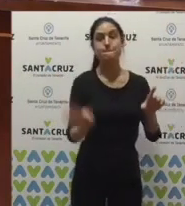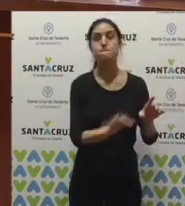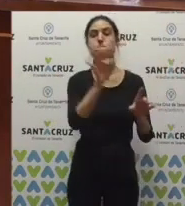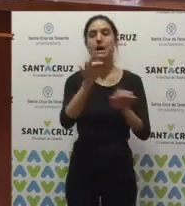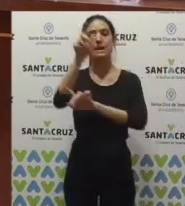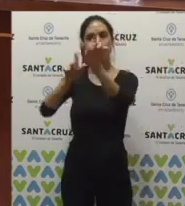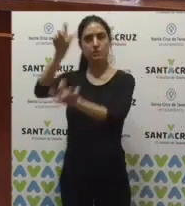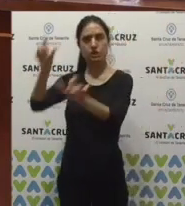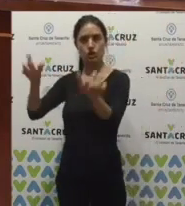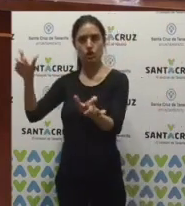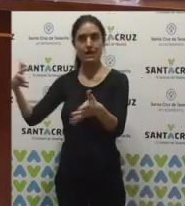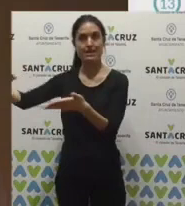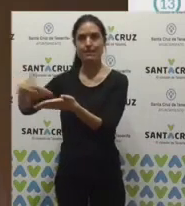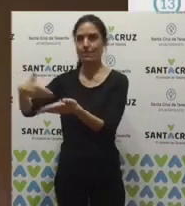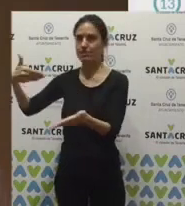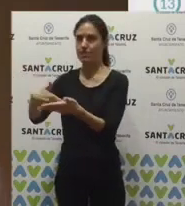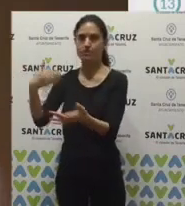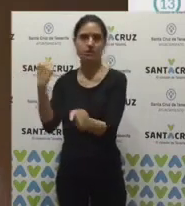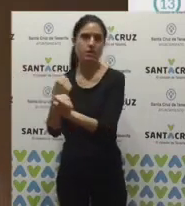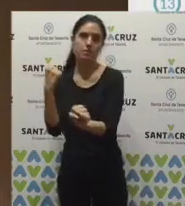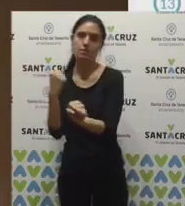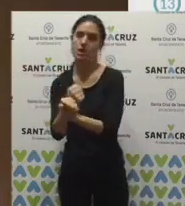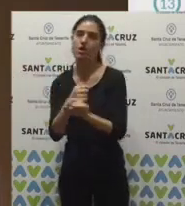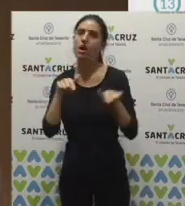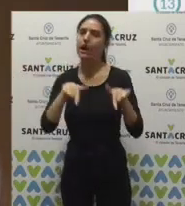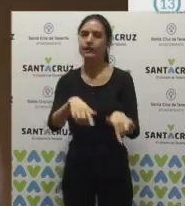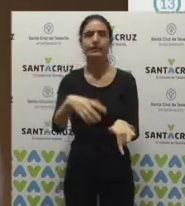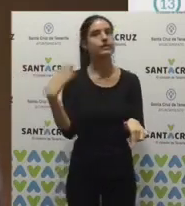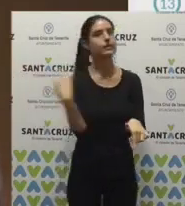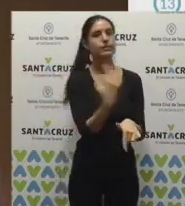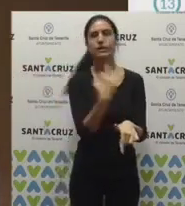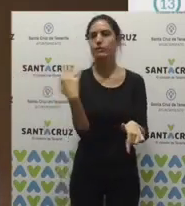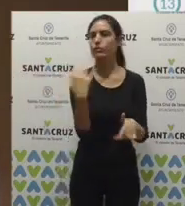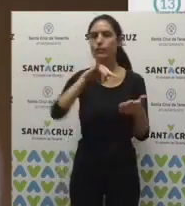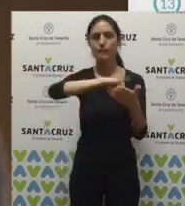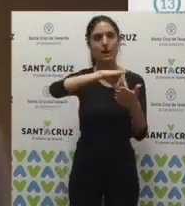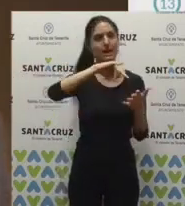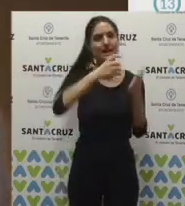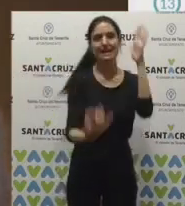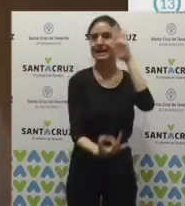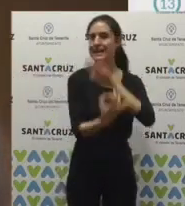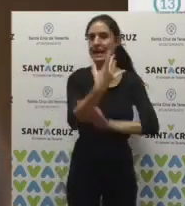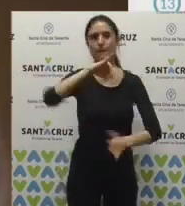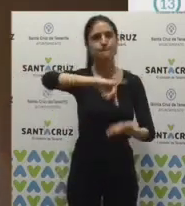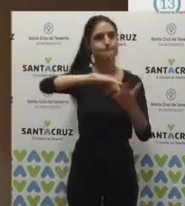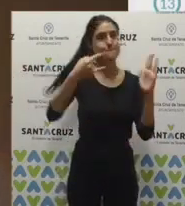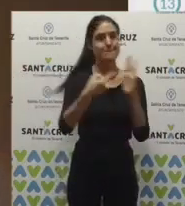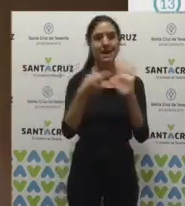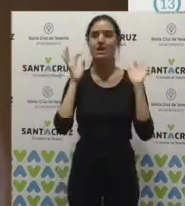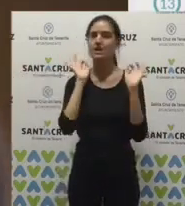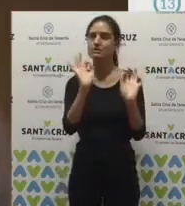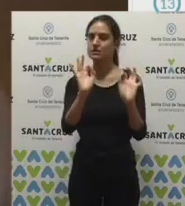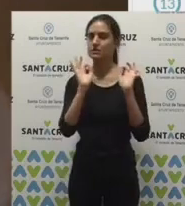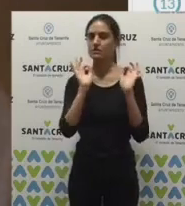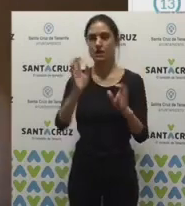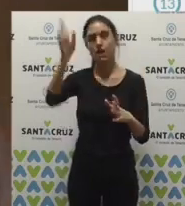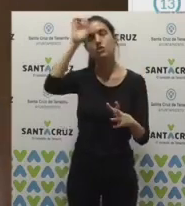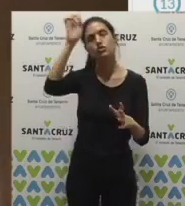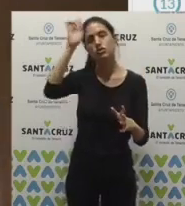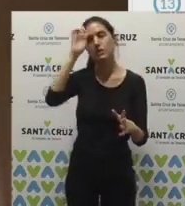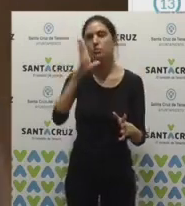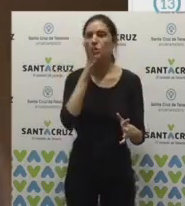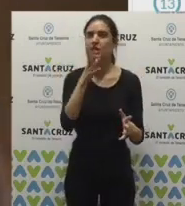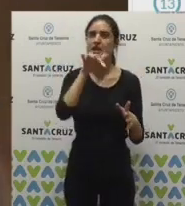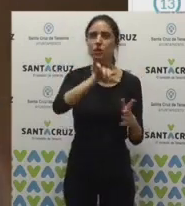de santa cruz en tenerife justifica el impulso de un plan específico no lo sé porque se han encontrado en ocasiones muchas similitudes